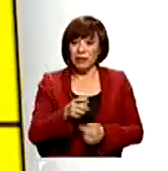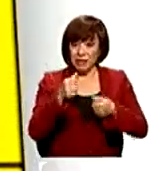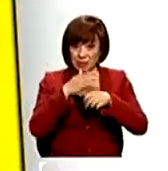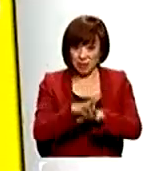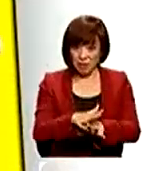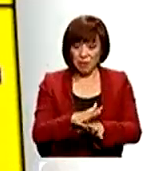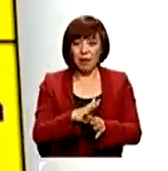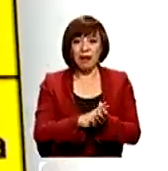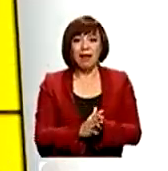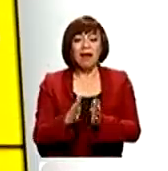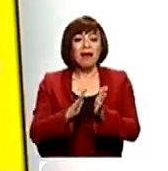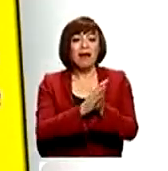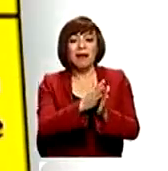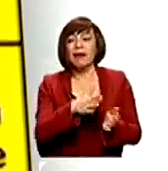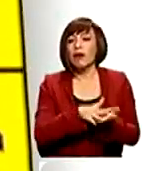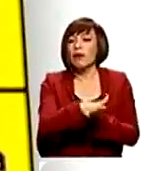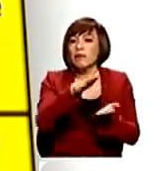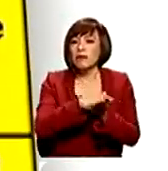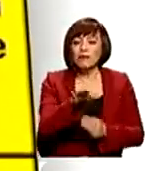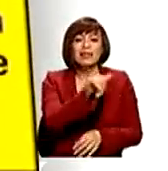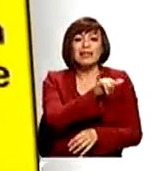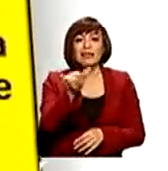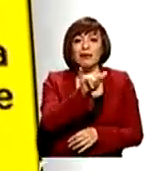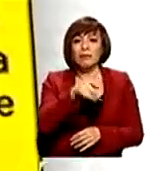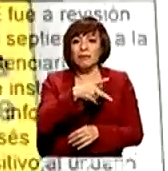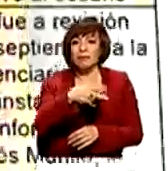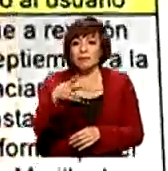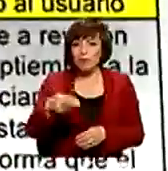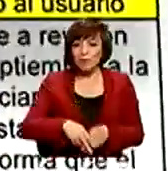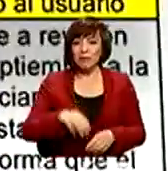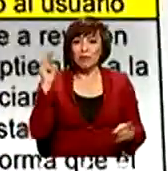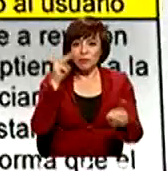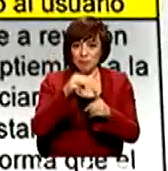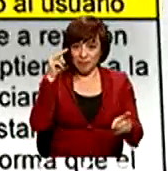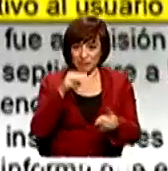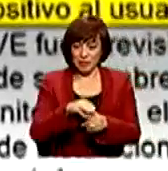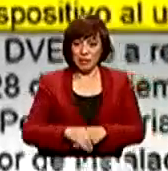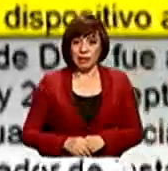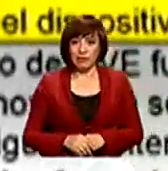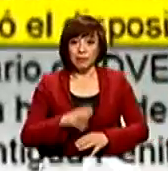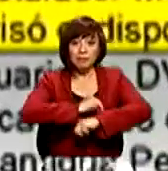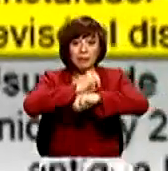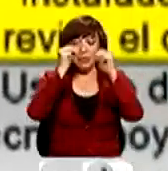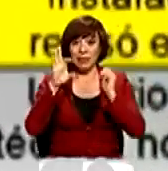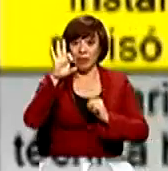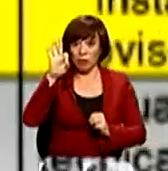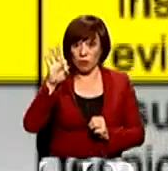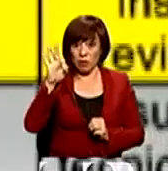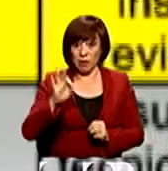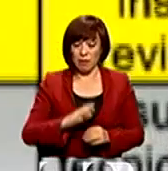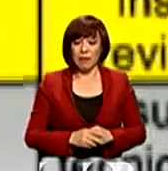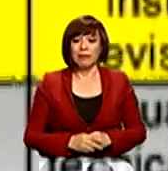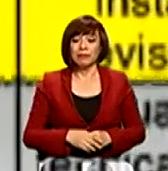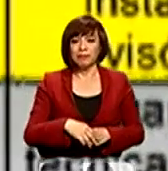copian para el 29 de septiembre y en adelante. Sin inmutarse a las 9:20 de la mañana del 9 de octubre, por